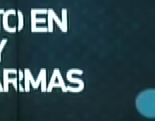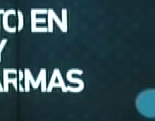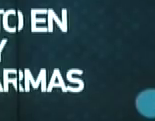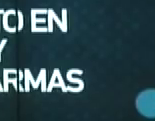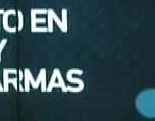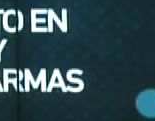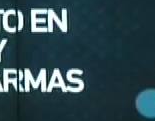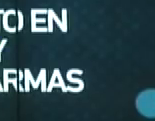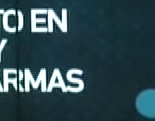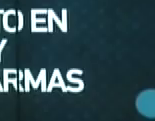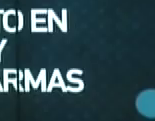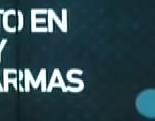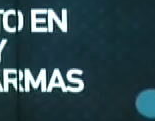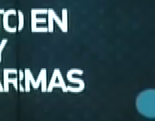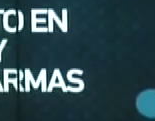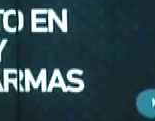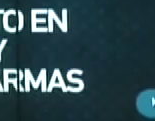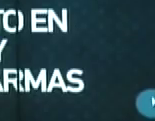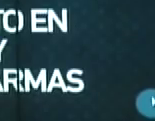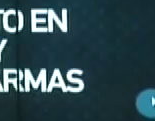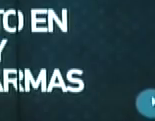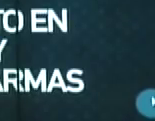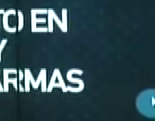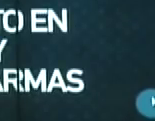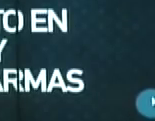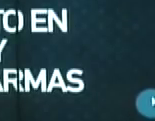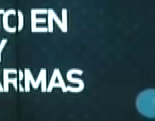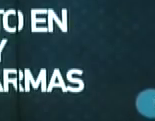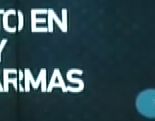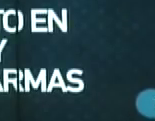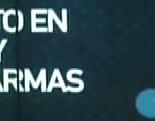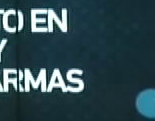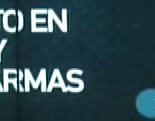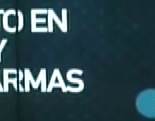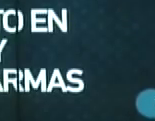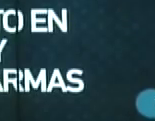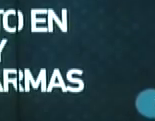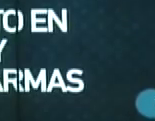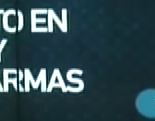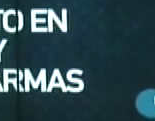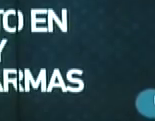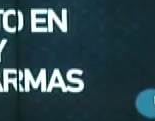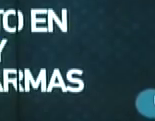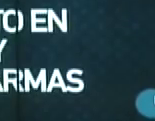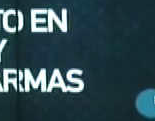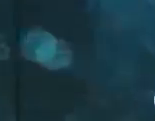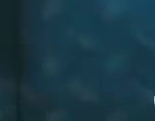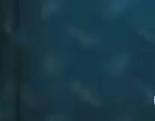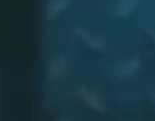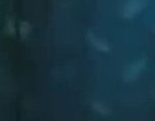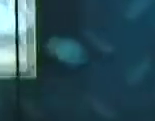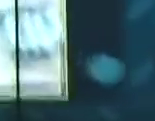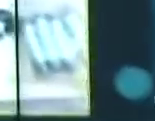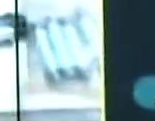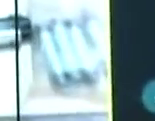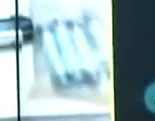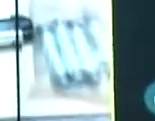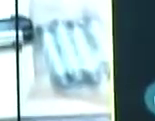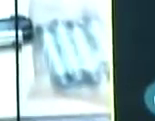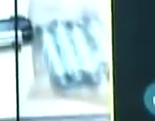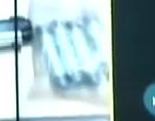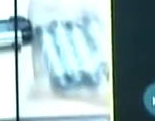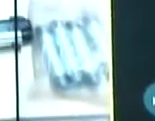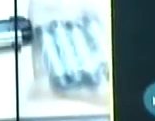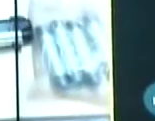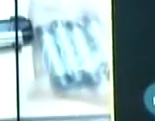crear actos terroristas y colocar explosivos en algunas instalaciones de los poderes